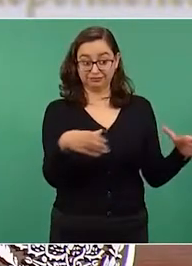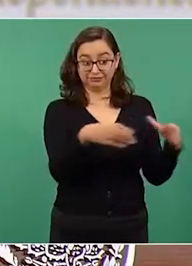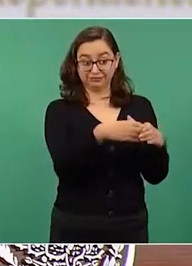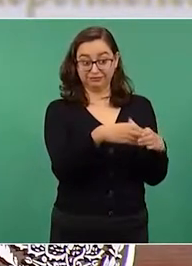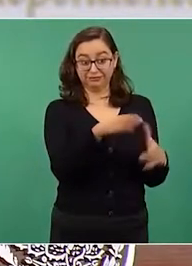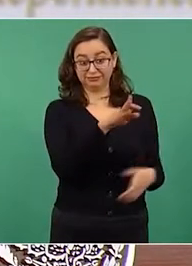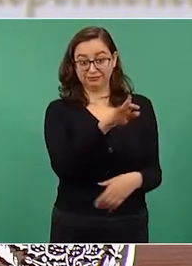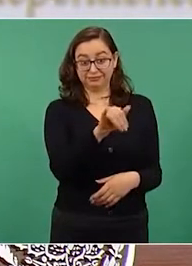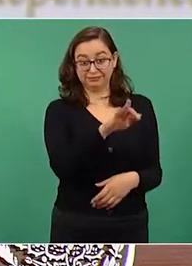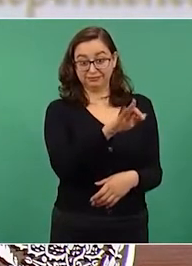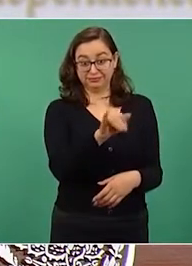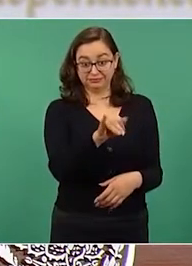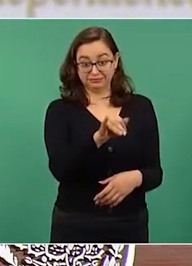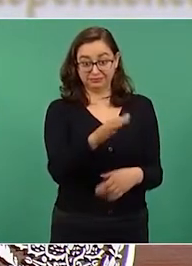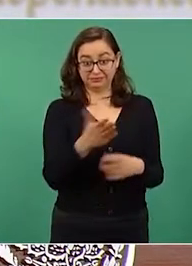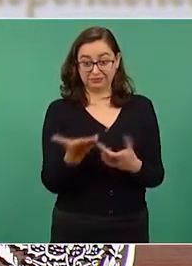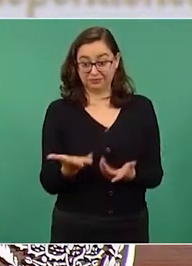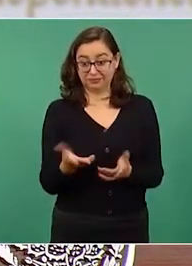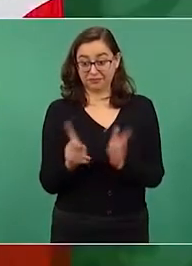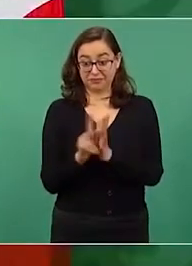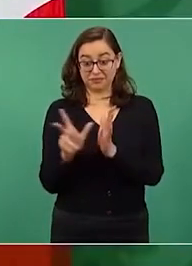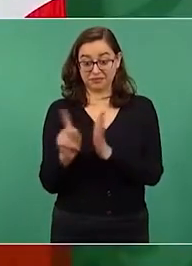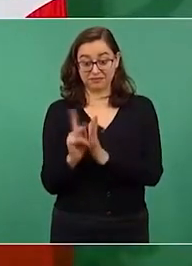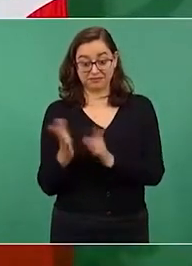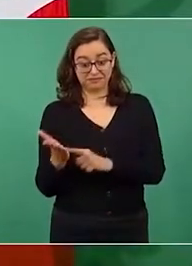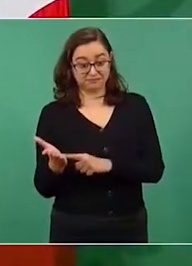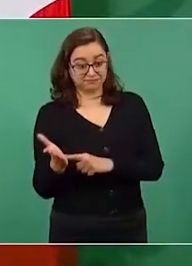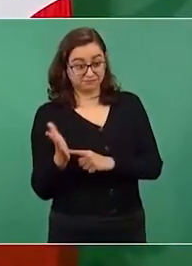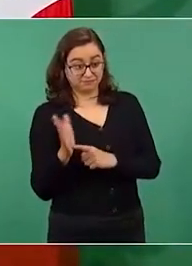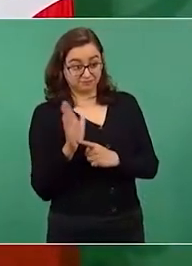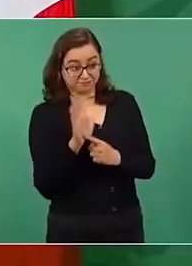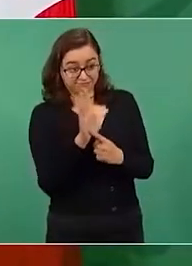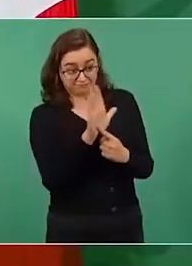fifís, un periódico como este